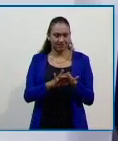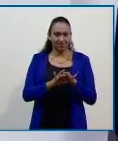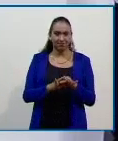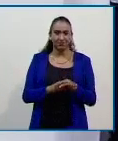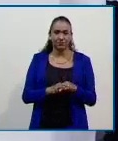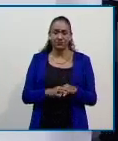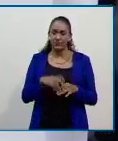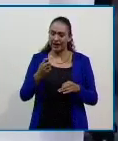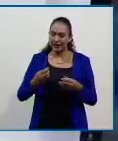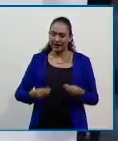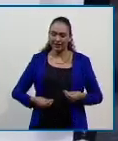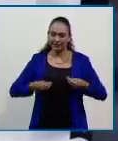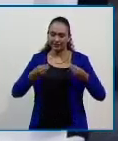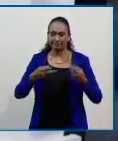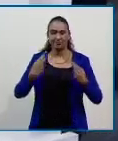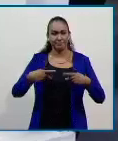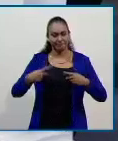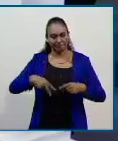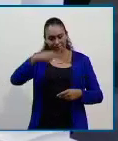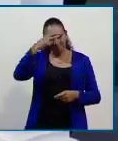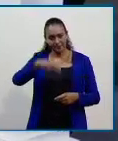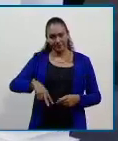humanidad.